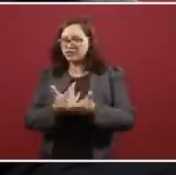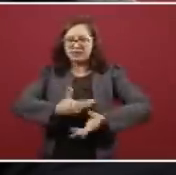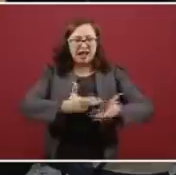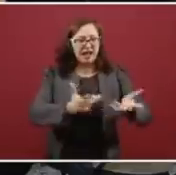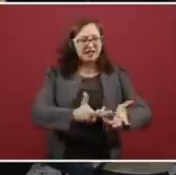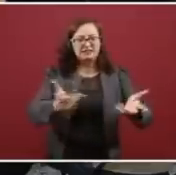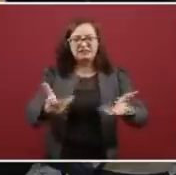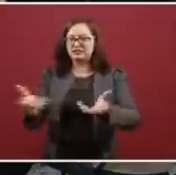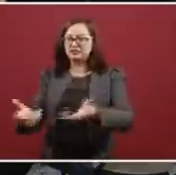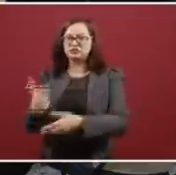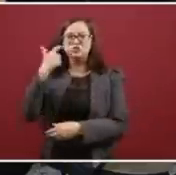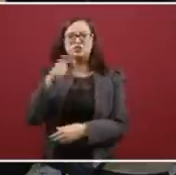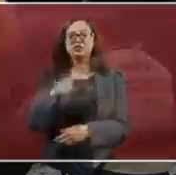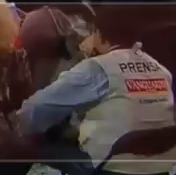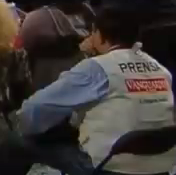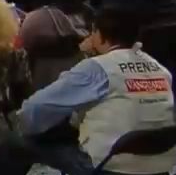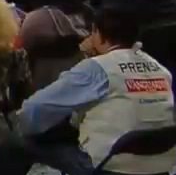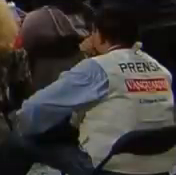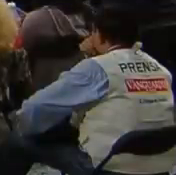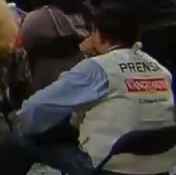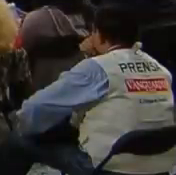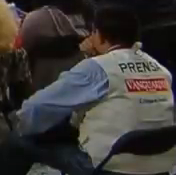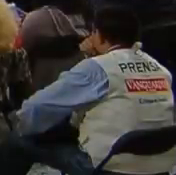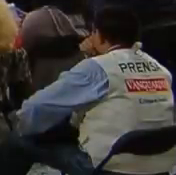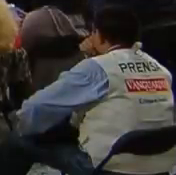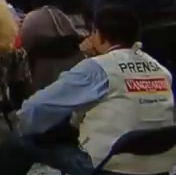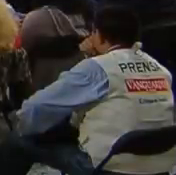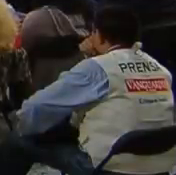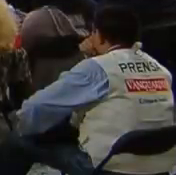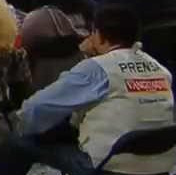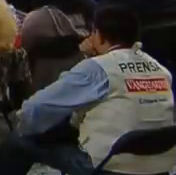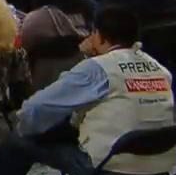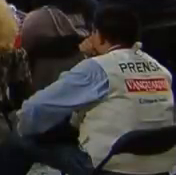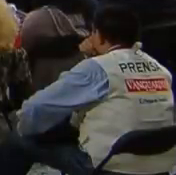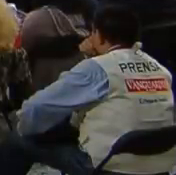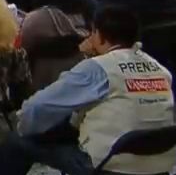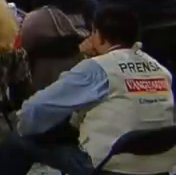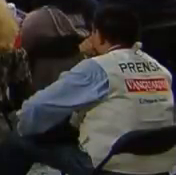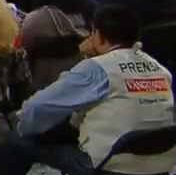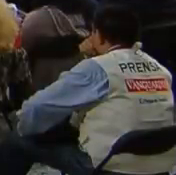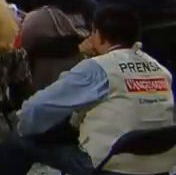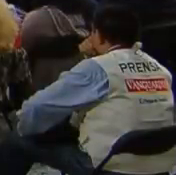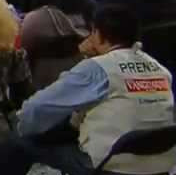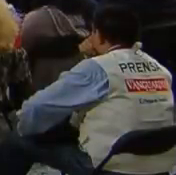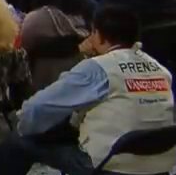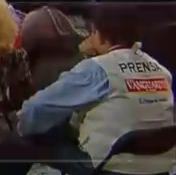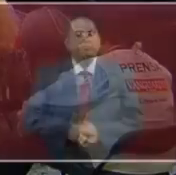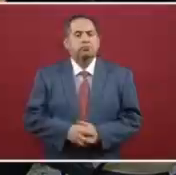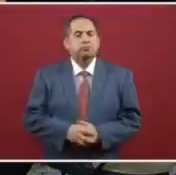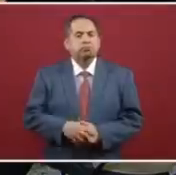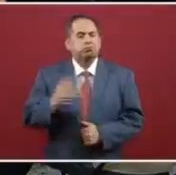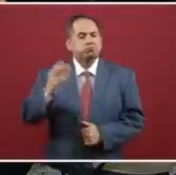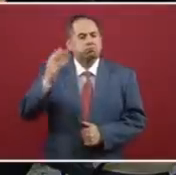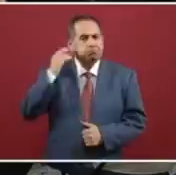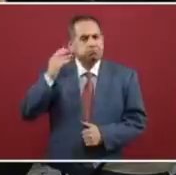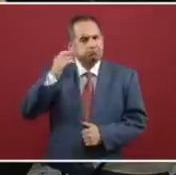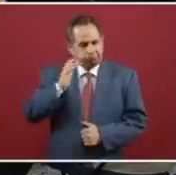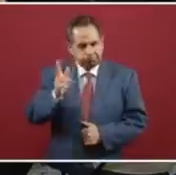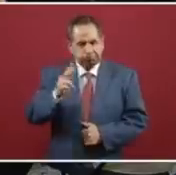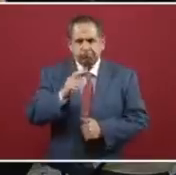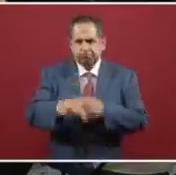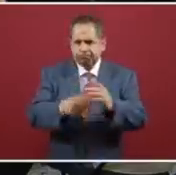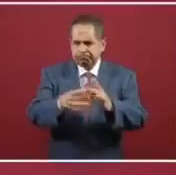están apostando a que nos vaya mal gales he hablado varias